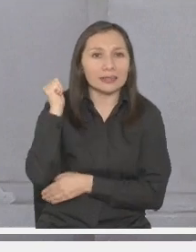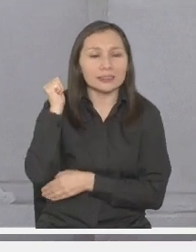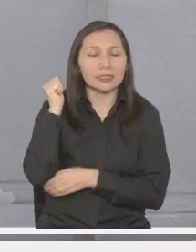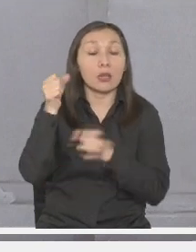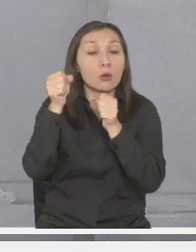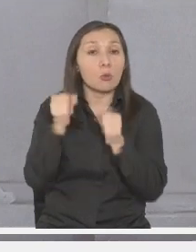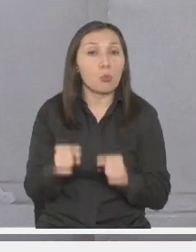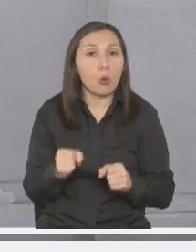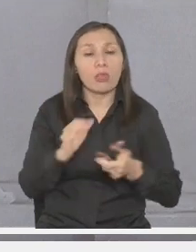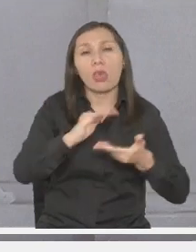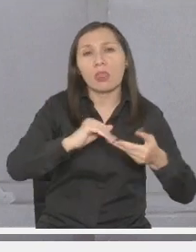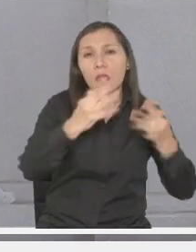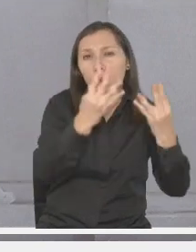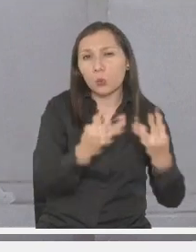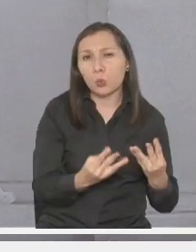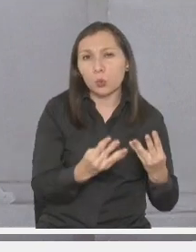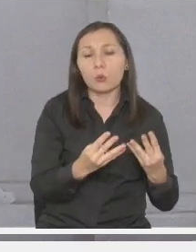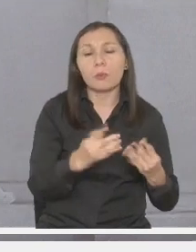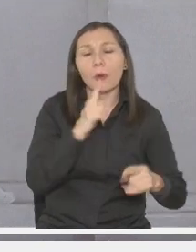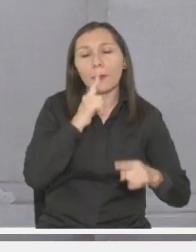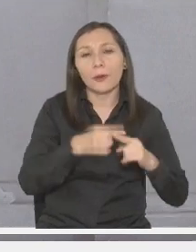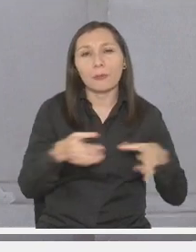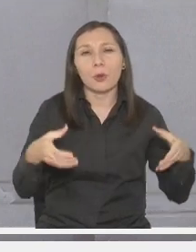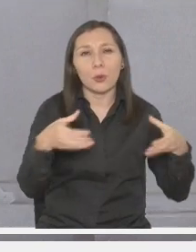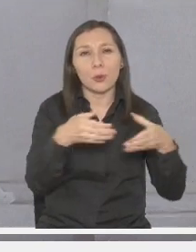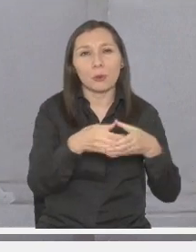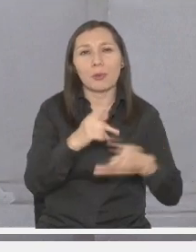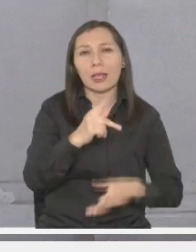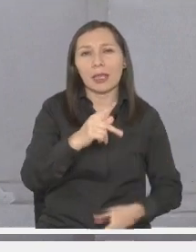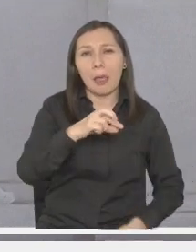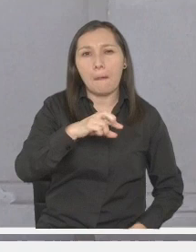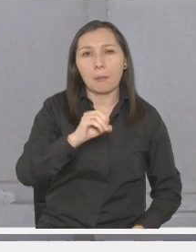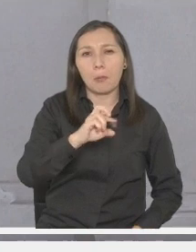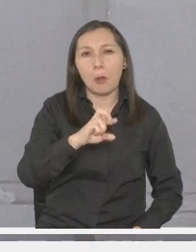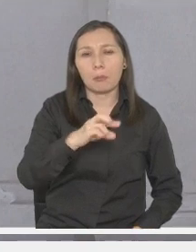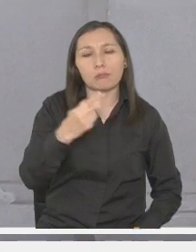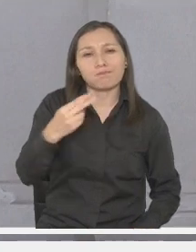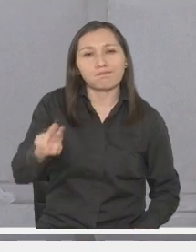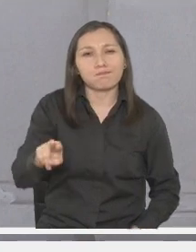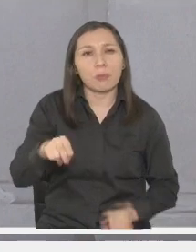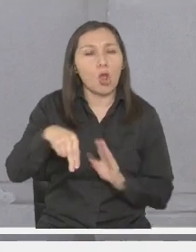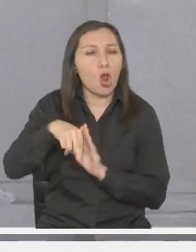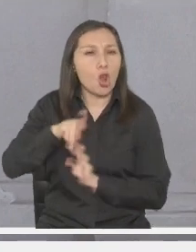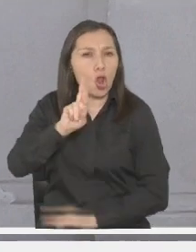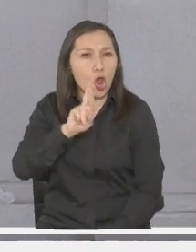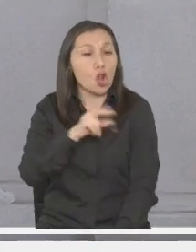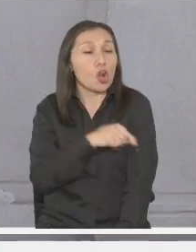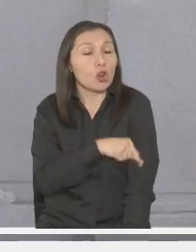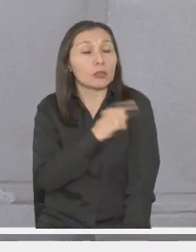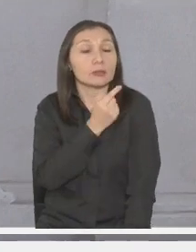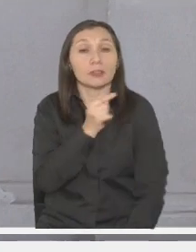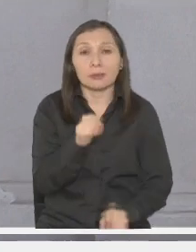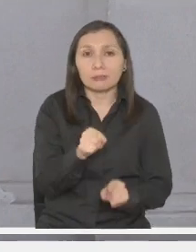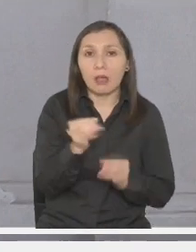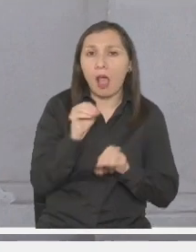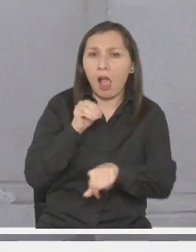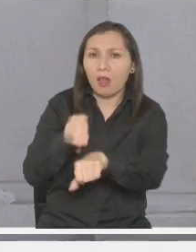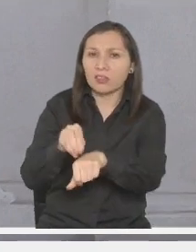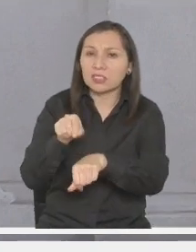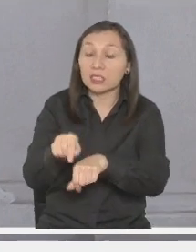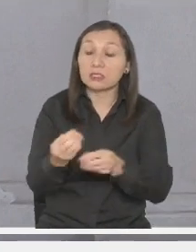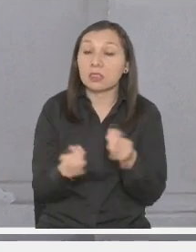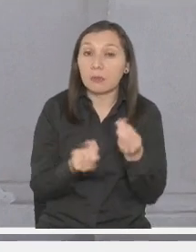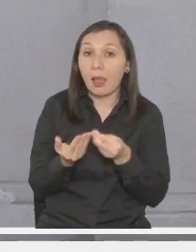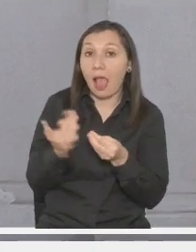la posibilidad de un indulto a un integrante de esta denominada agrupación de los K-pop del norte, es una señal justamente en aquello porque